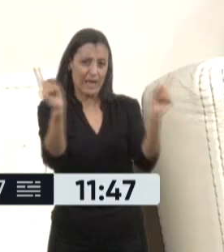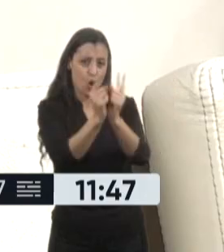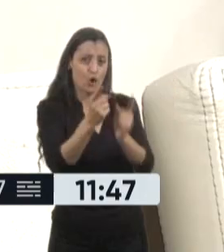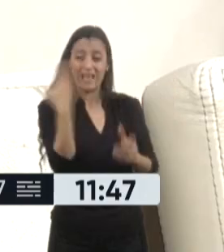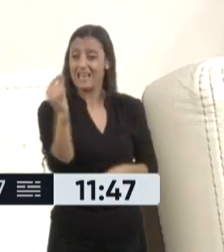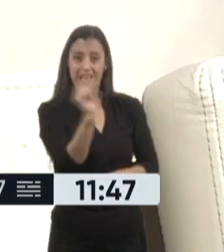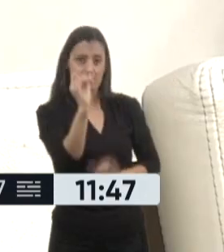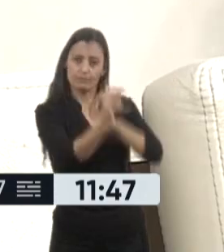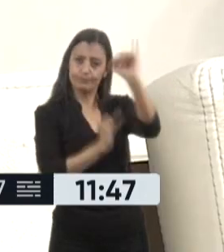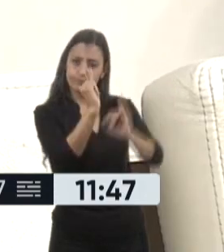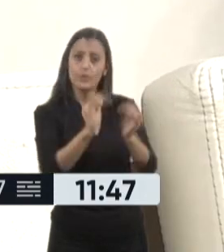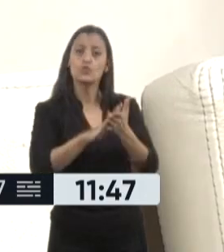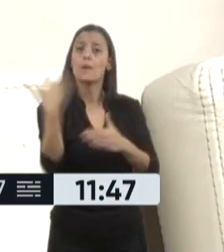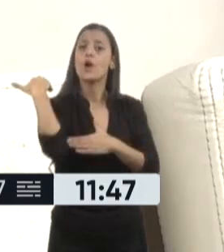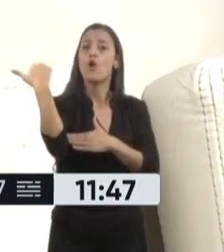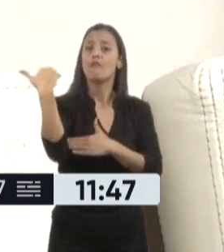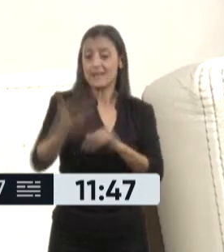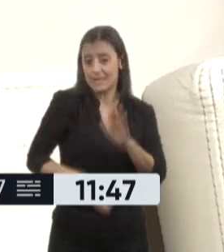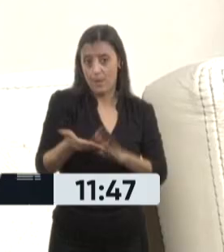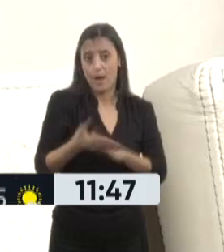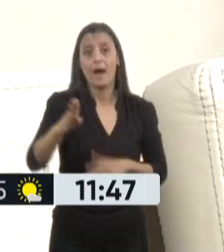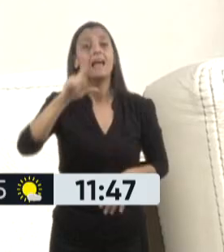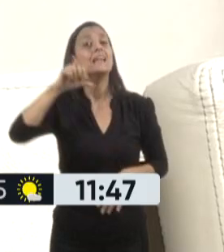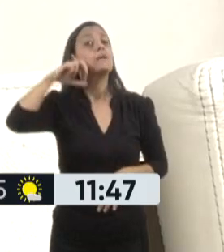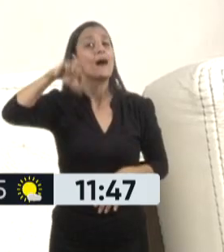hablaste de la conferencia que va a brindar Libarona.